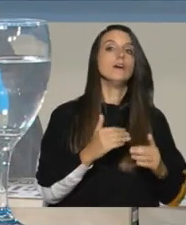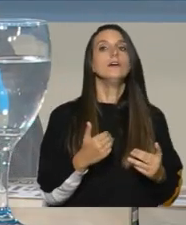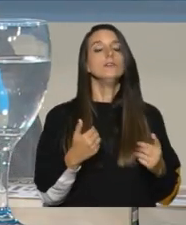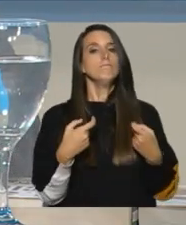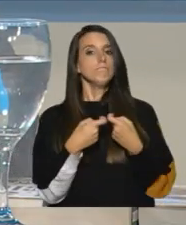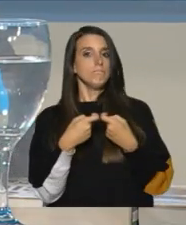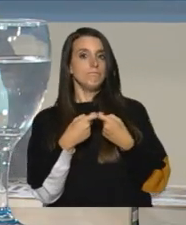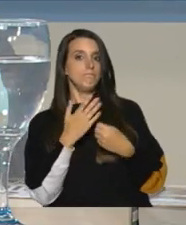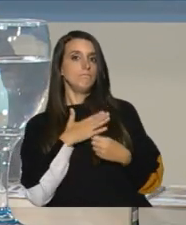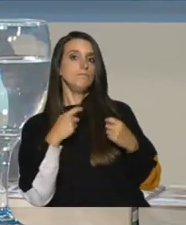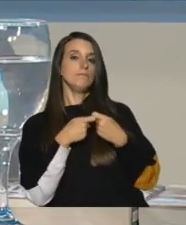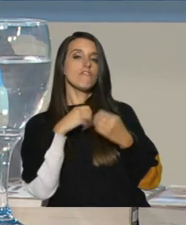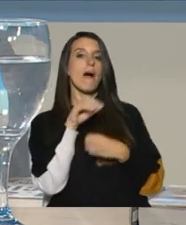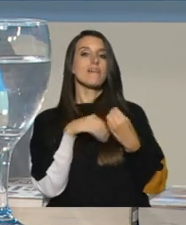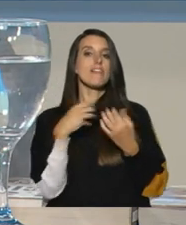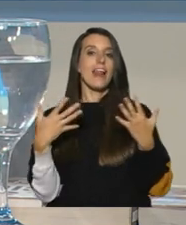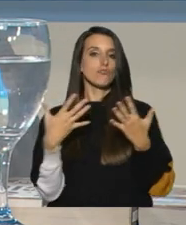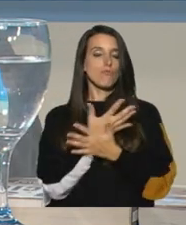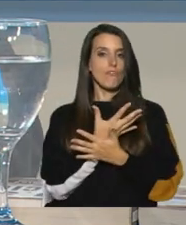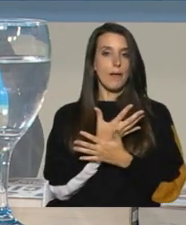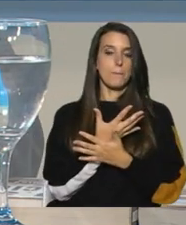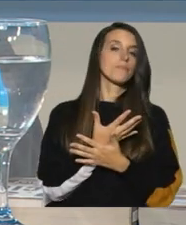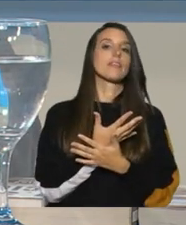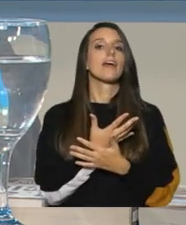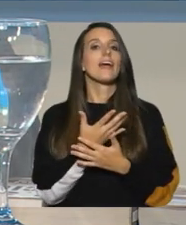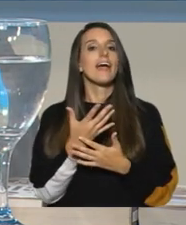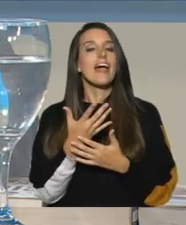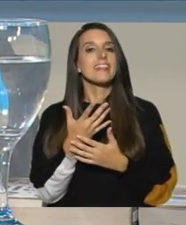asociación de familiares de víctimas del terrorismo,